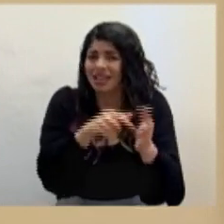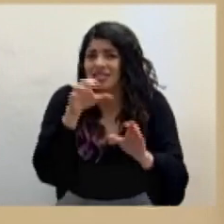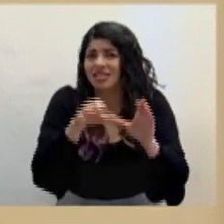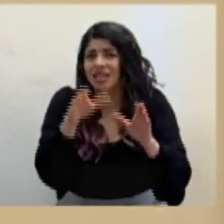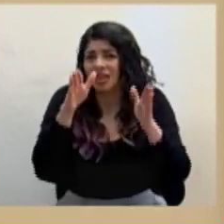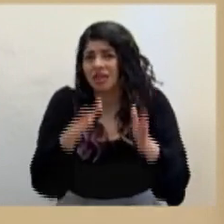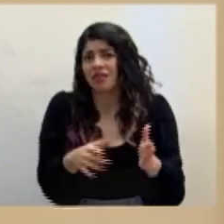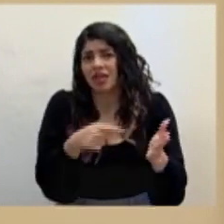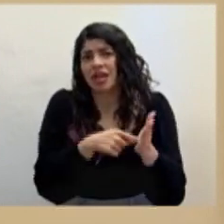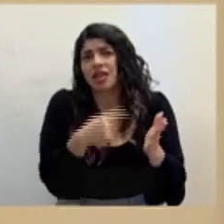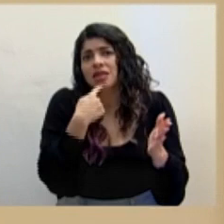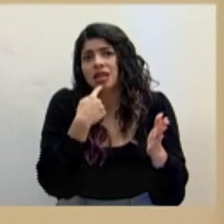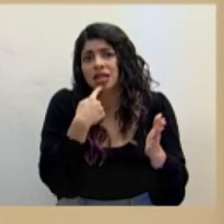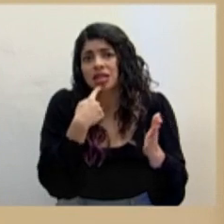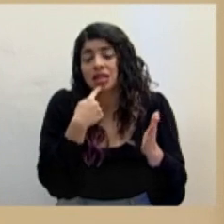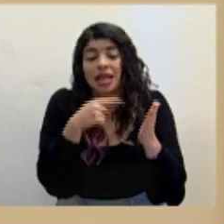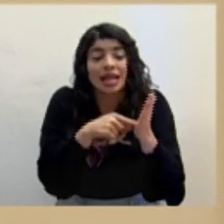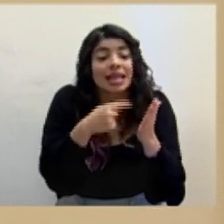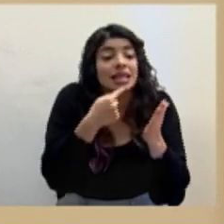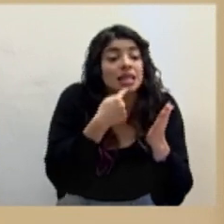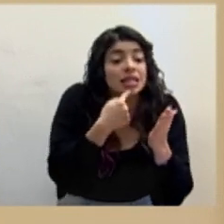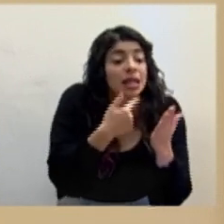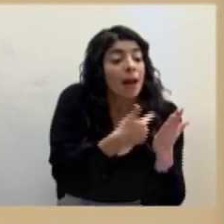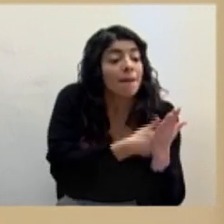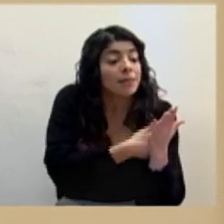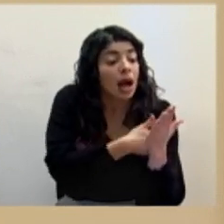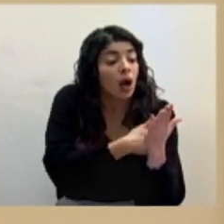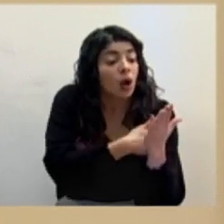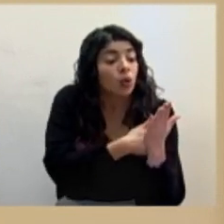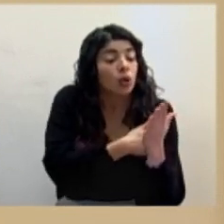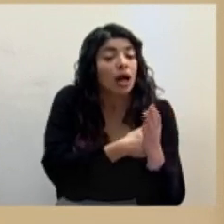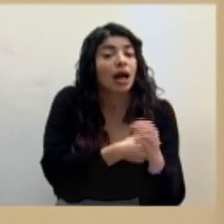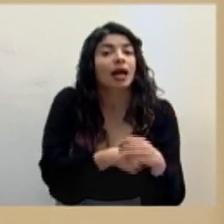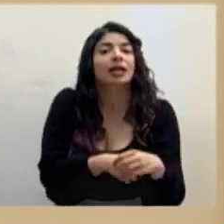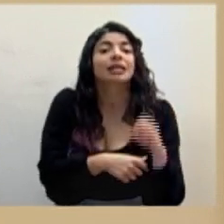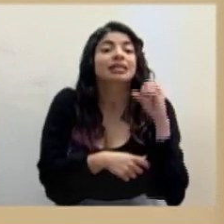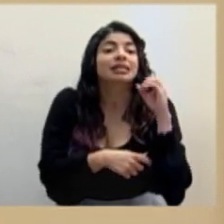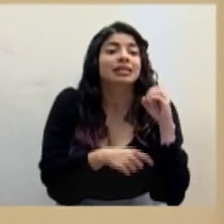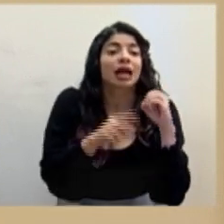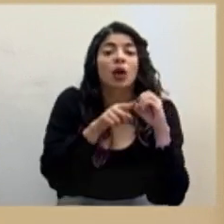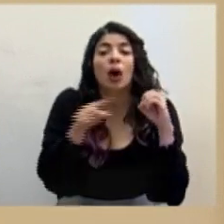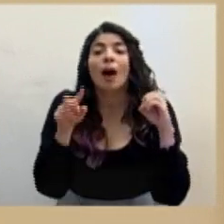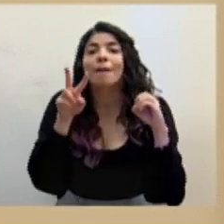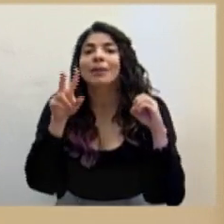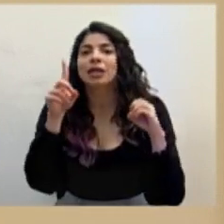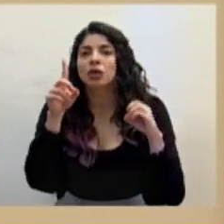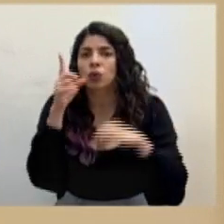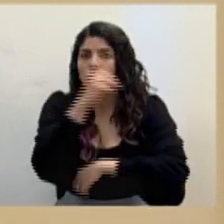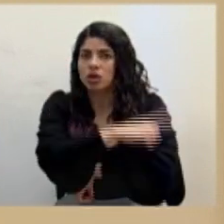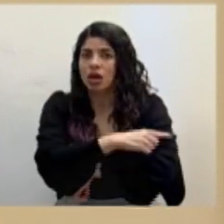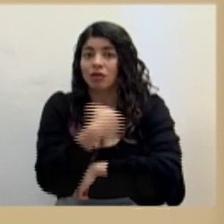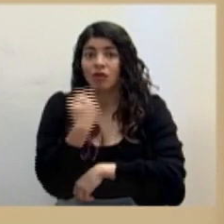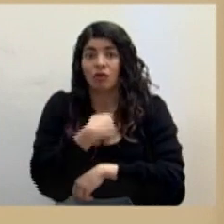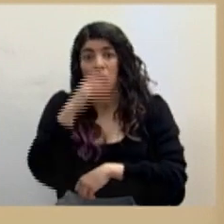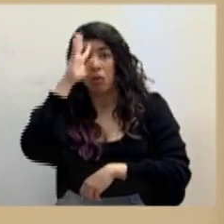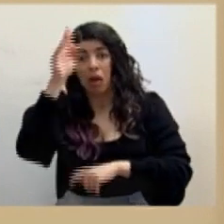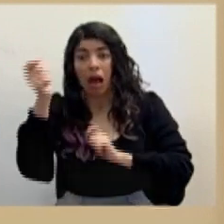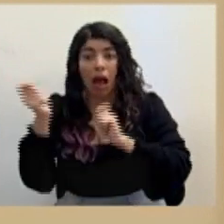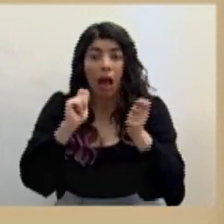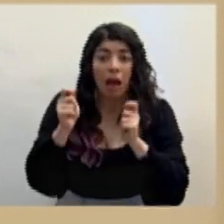científica que nos dice que el esquema de vacunación es de 0 y de 21 días. No podemos estar